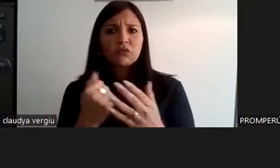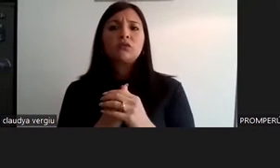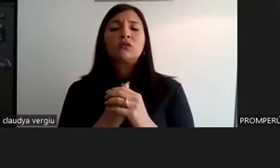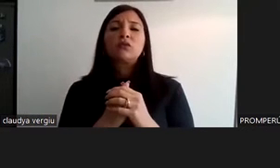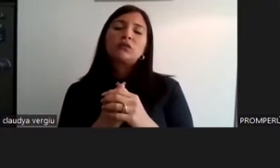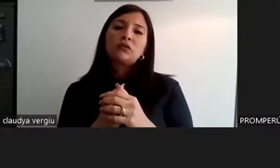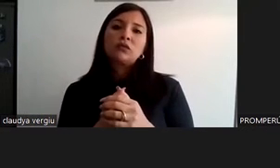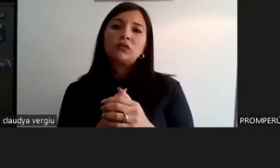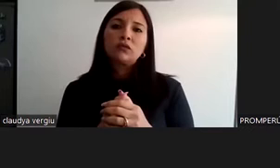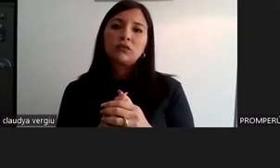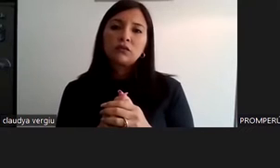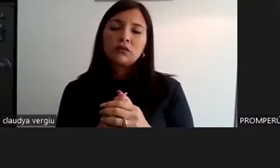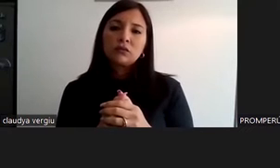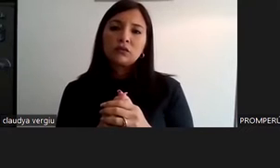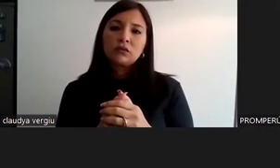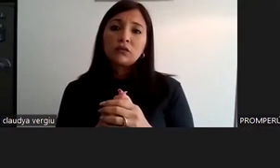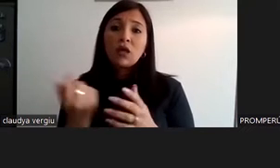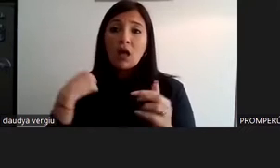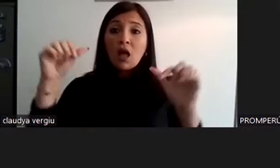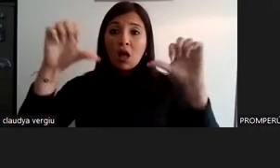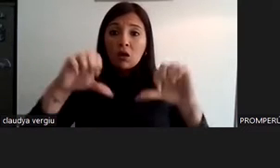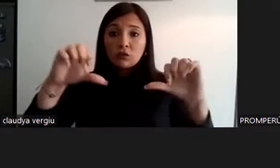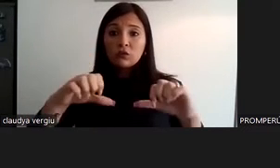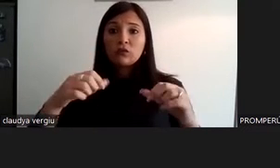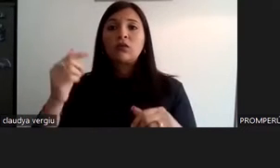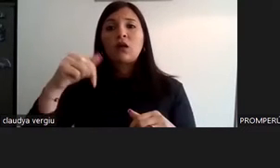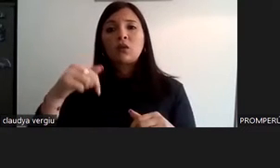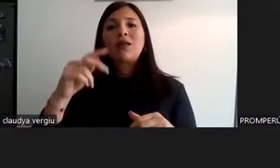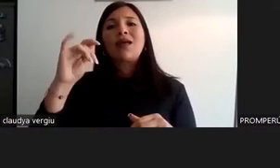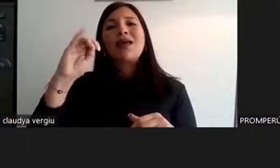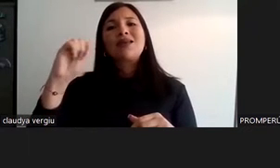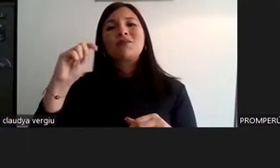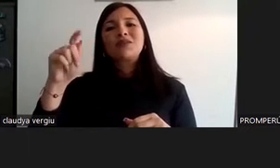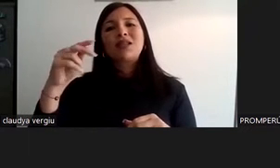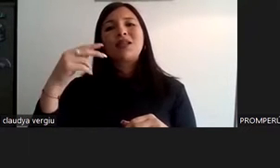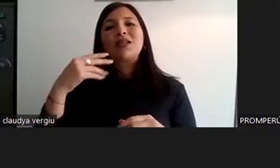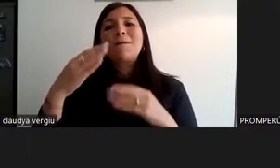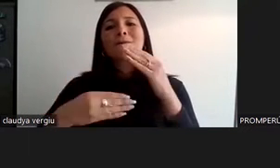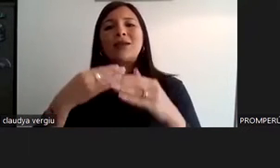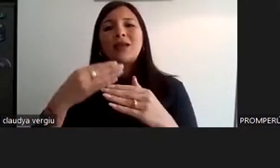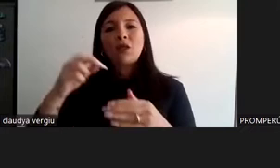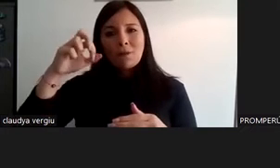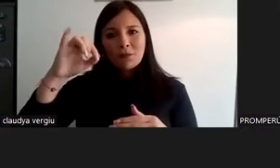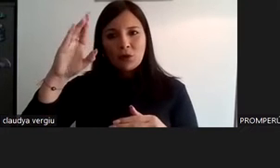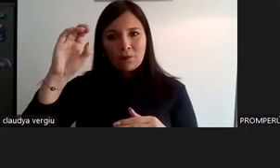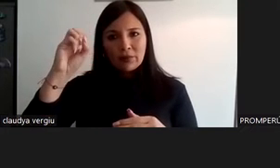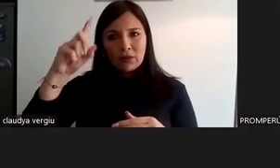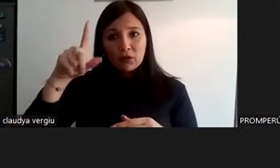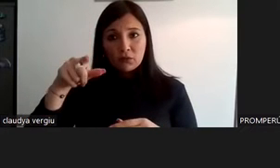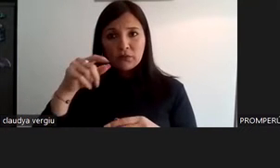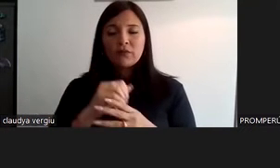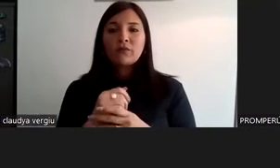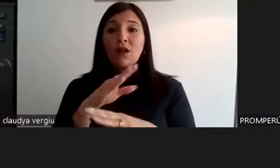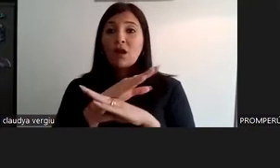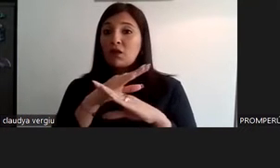unicón altamino Samsung Y actualmente es especialista del departamento de inteligencia de mercados turísticos de pan Perú al final Pues nada